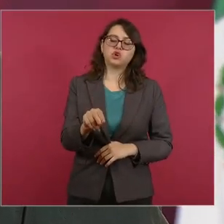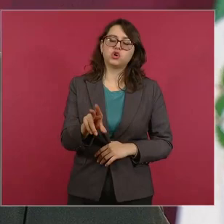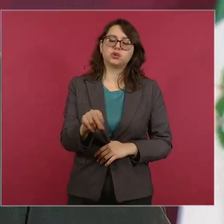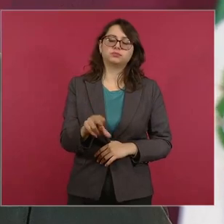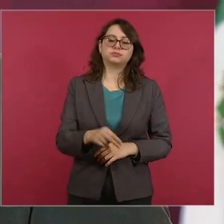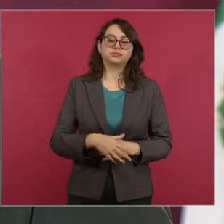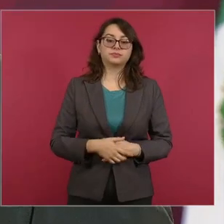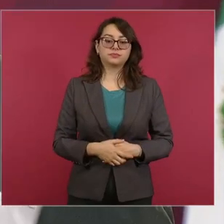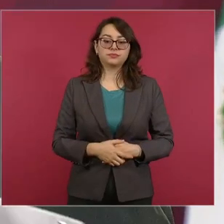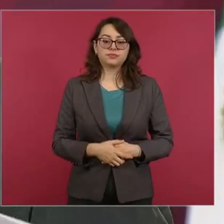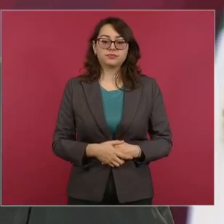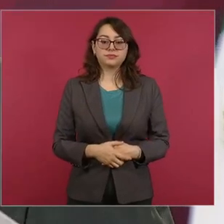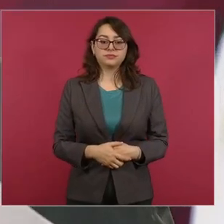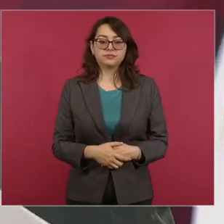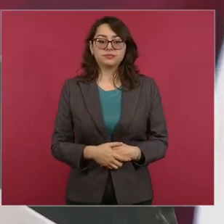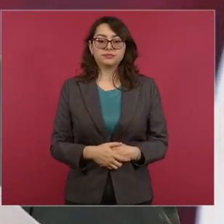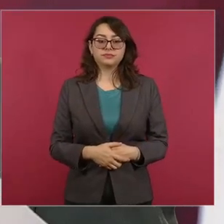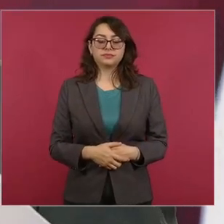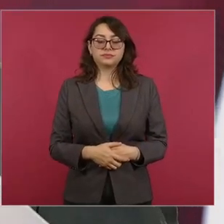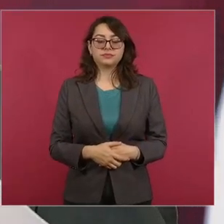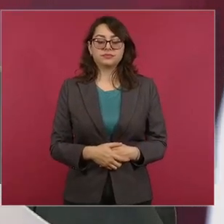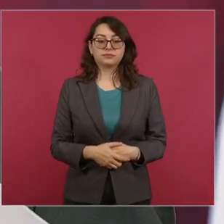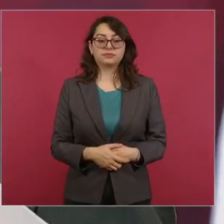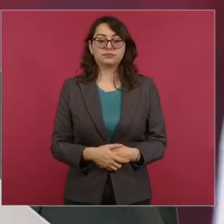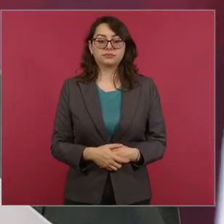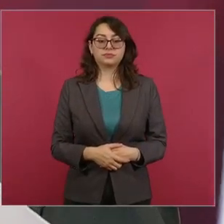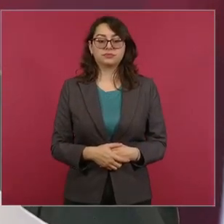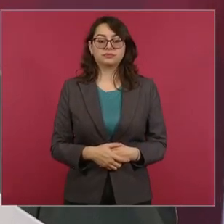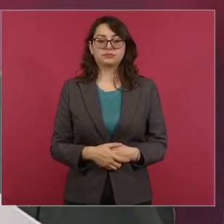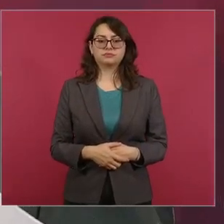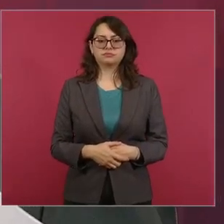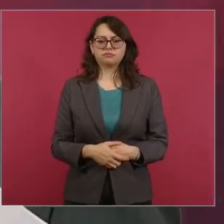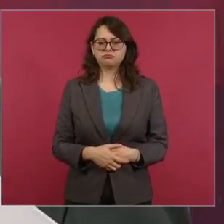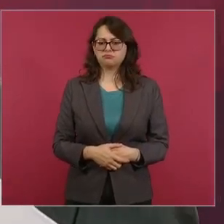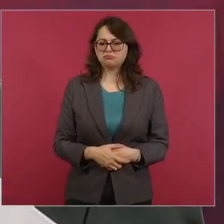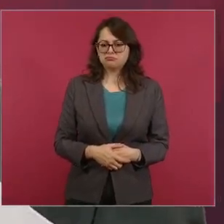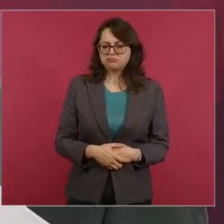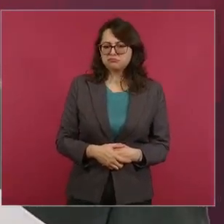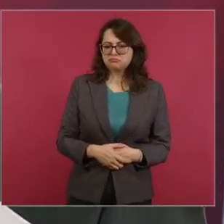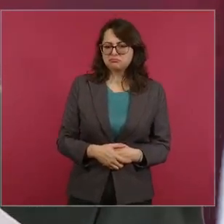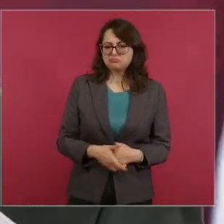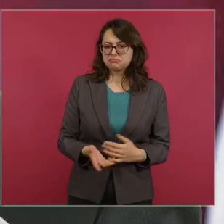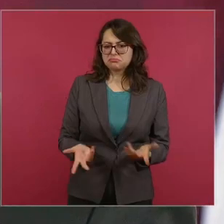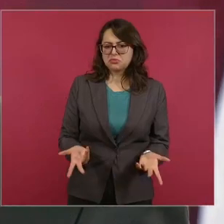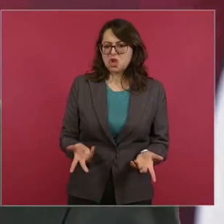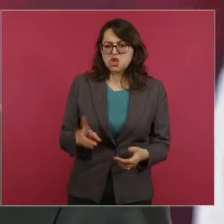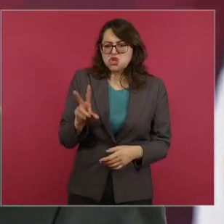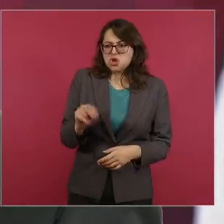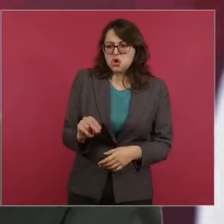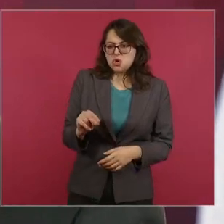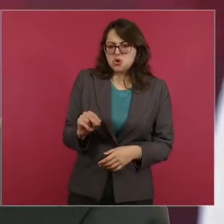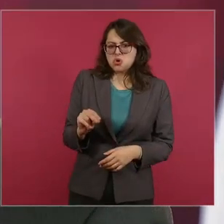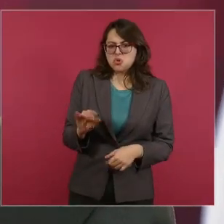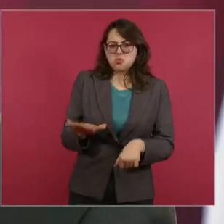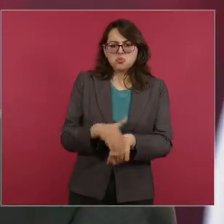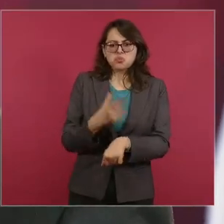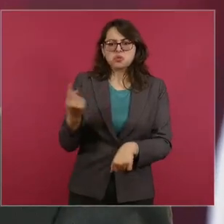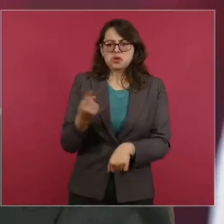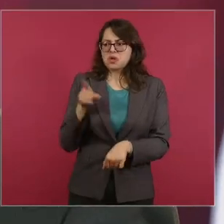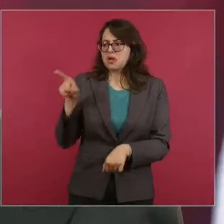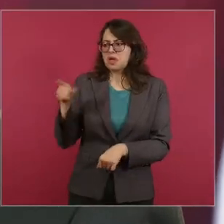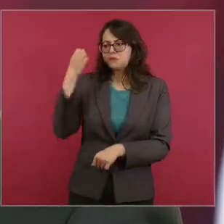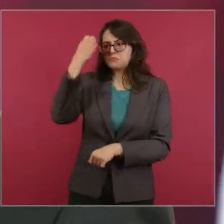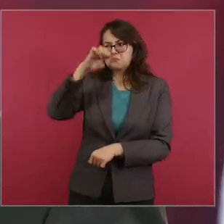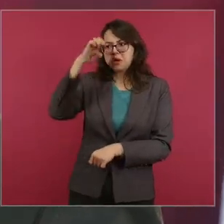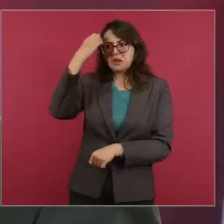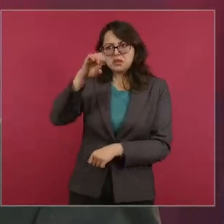qué no? si son servidores públicos ya fueron gobernadores van